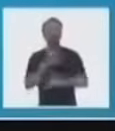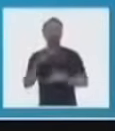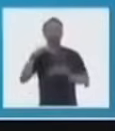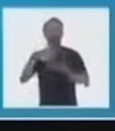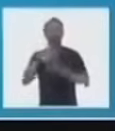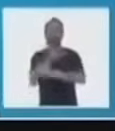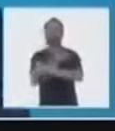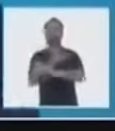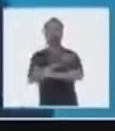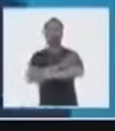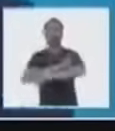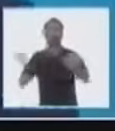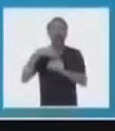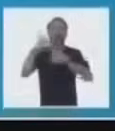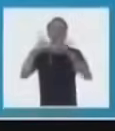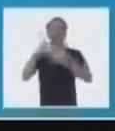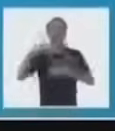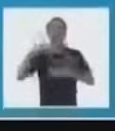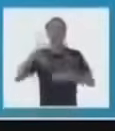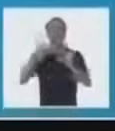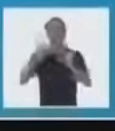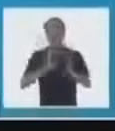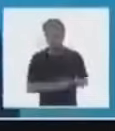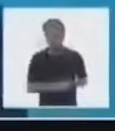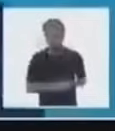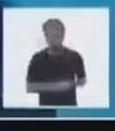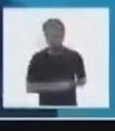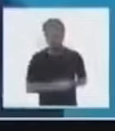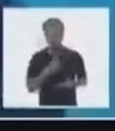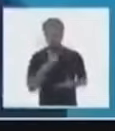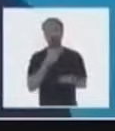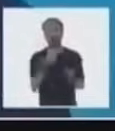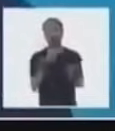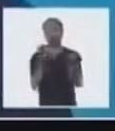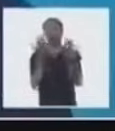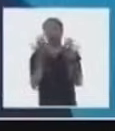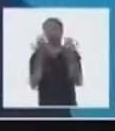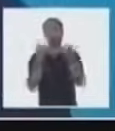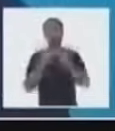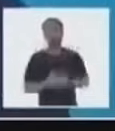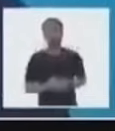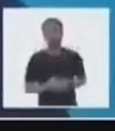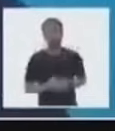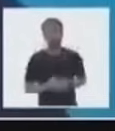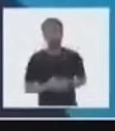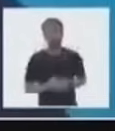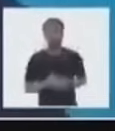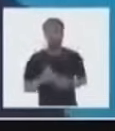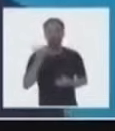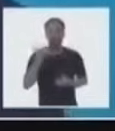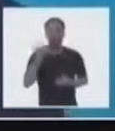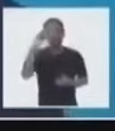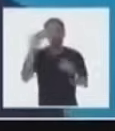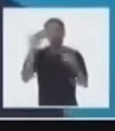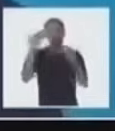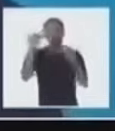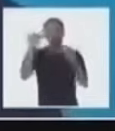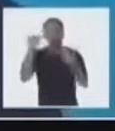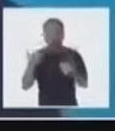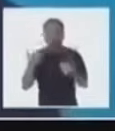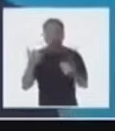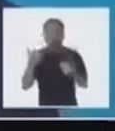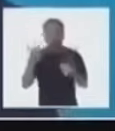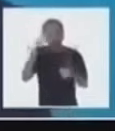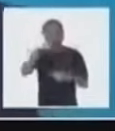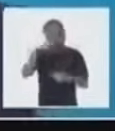que no lo entiendo. Siendo de izquierda, habla del perjuicio de la pérdida del salario y demás y apoyás a Milei. ¿Cómo yo voy a apoyar no a Milei? No dijo nada, no dijo que apoyaba. ¿Jamás?